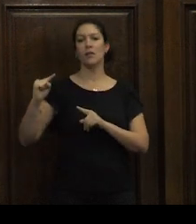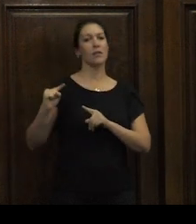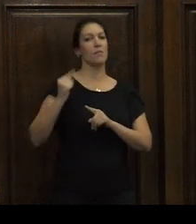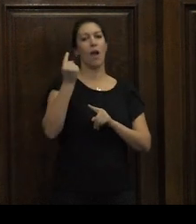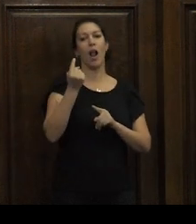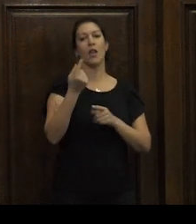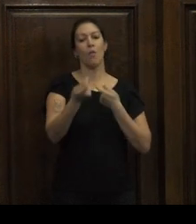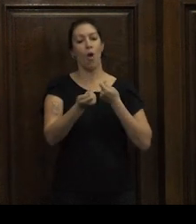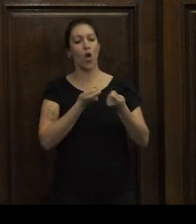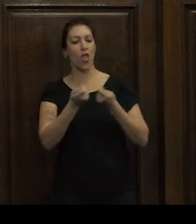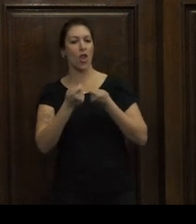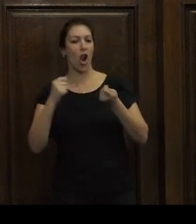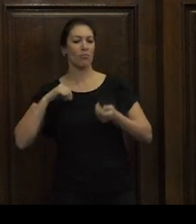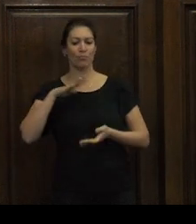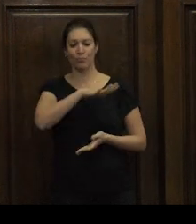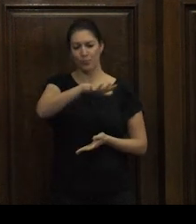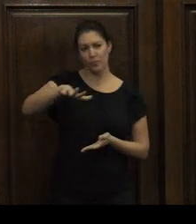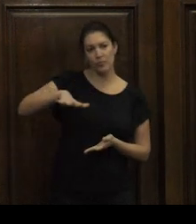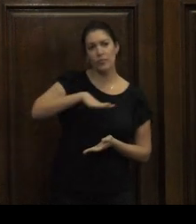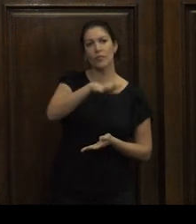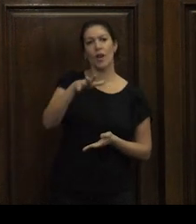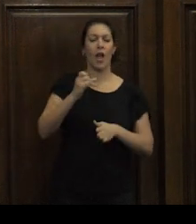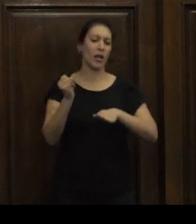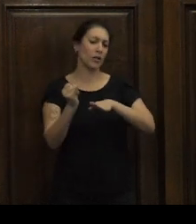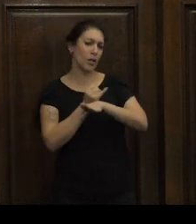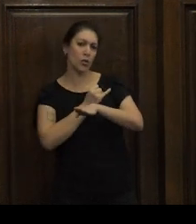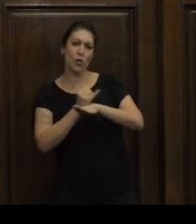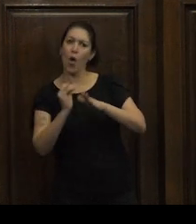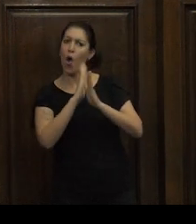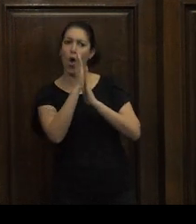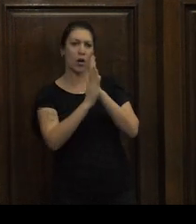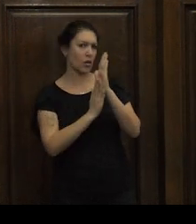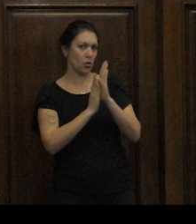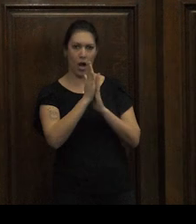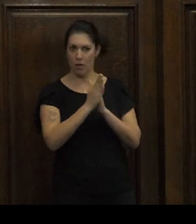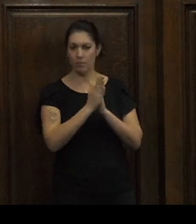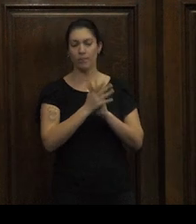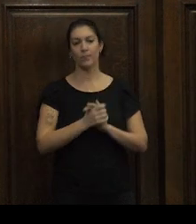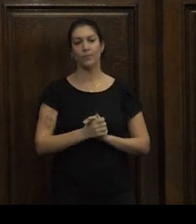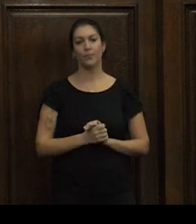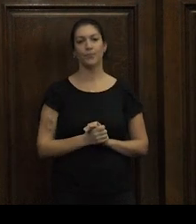principal mecanismo de control colectivo, social, institucional, nacional.